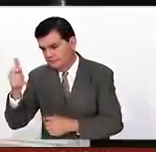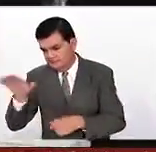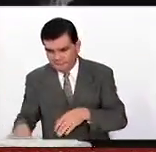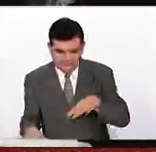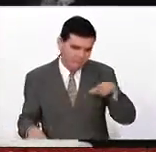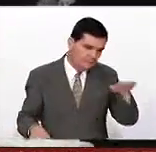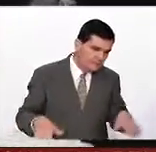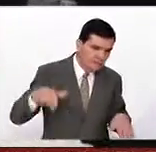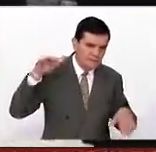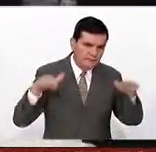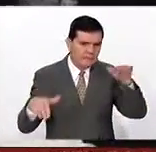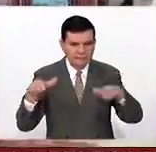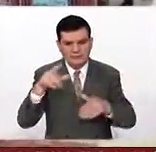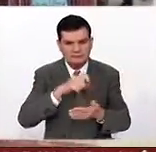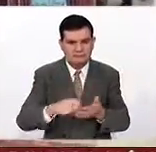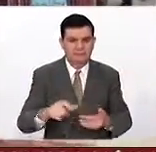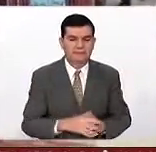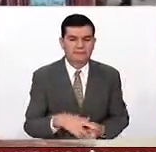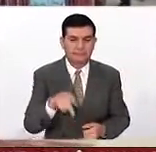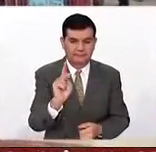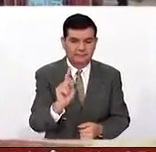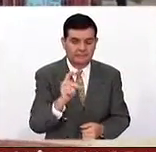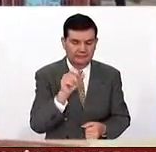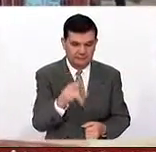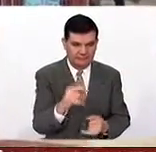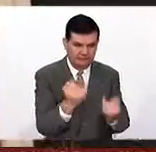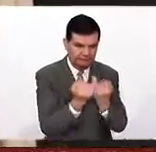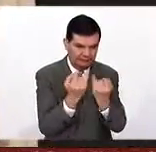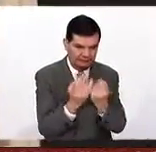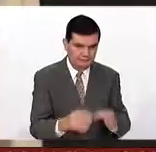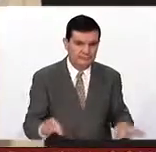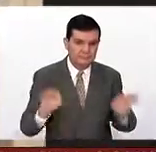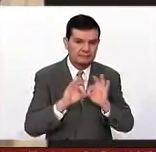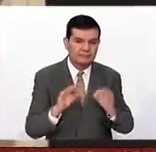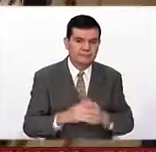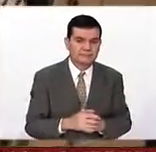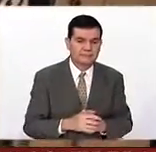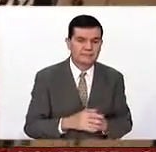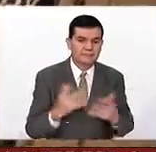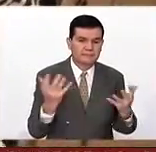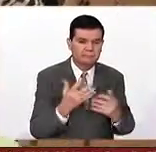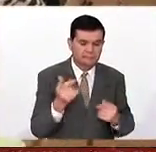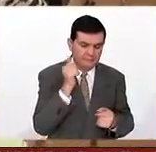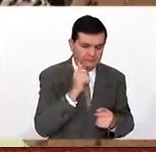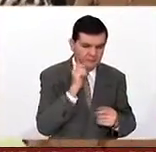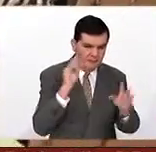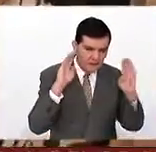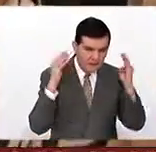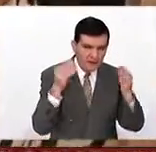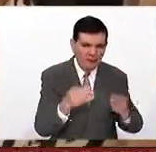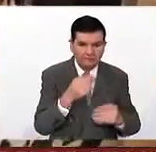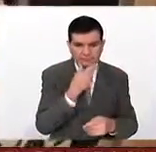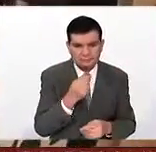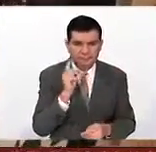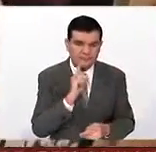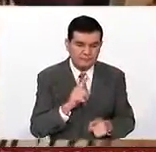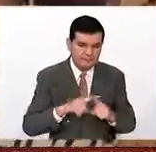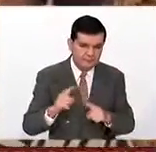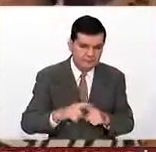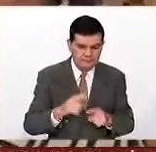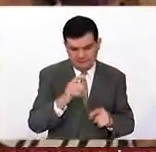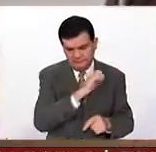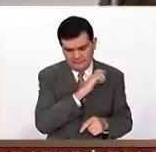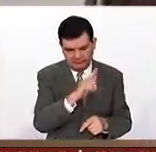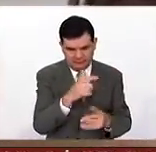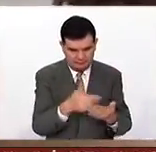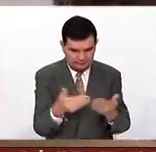de ahí lo compro pero también otra cosa es importante generalmente esto va enfocado a niñas y niños especialmente